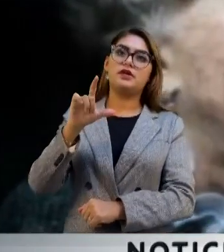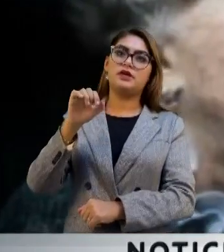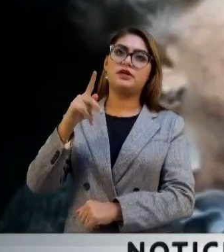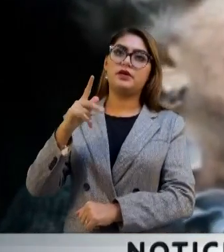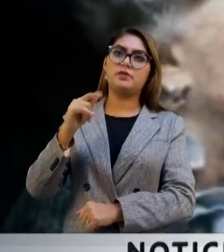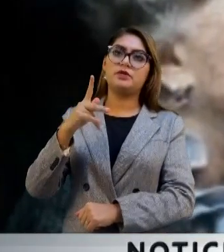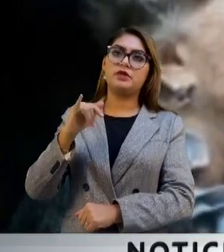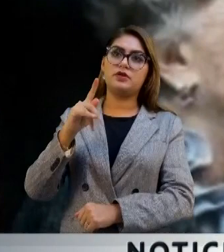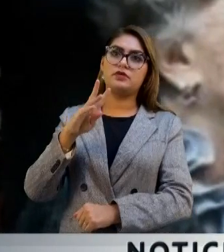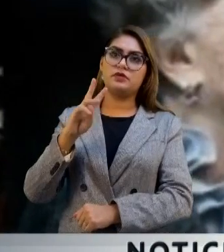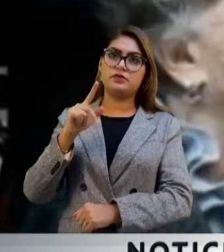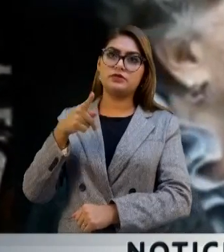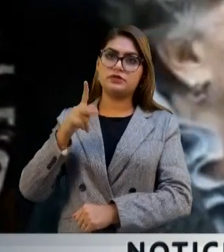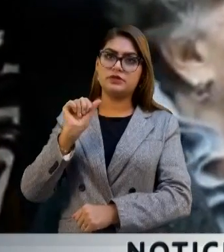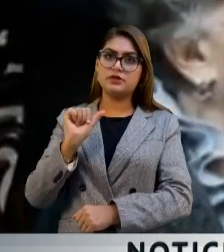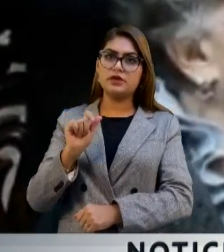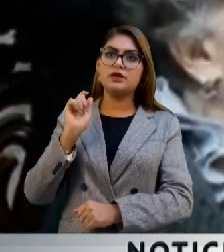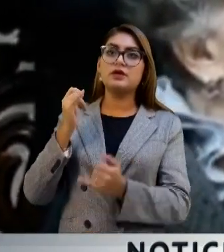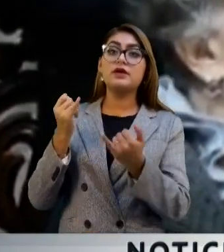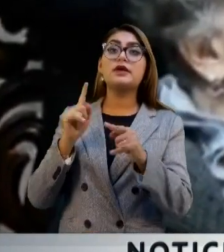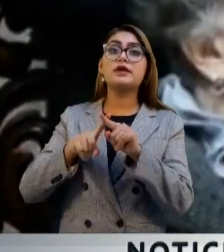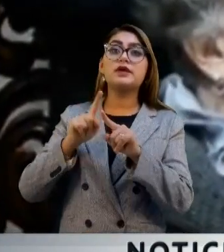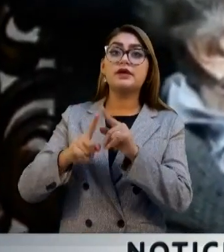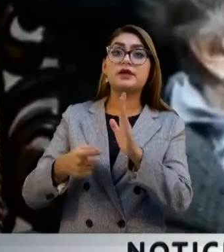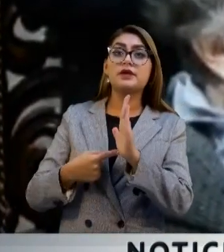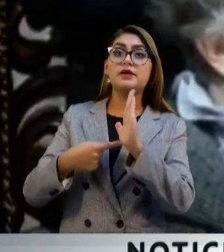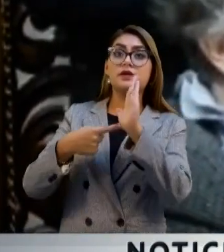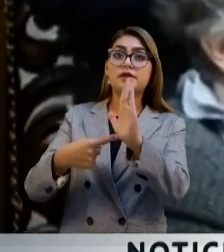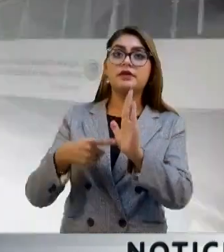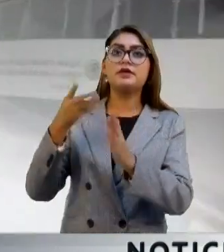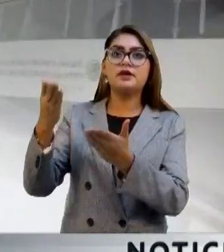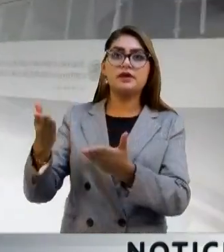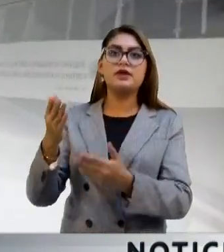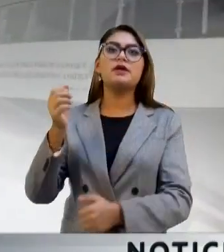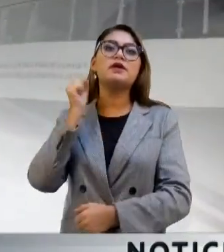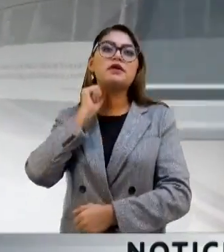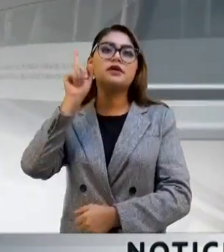trayectoria. Fue la senadora Cecil de León quien presentó el dictamen.